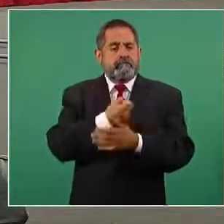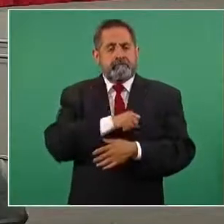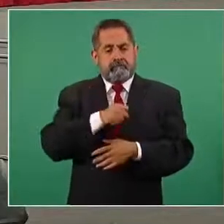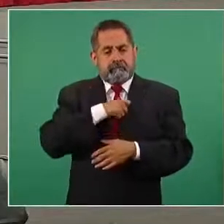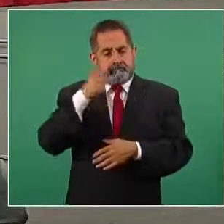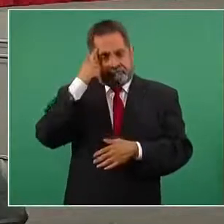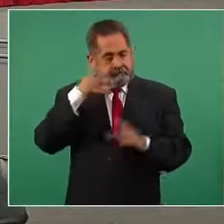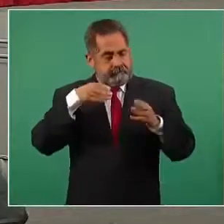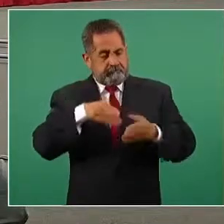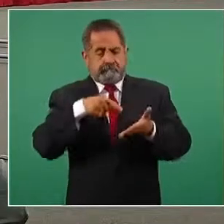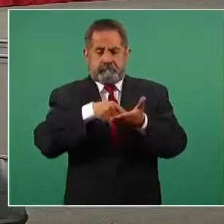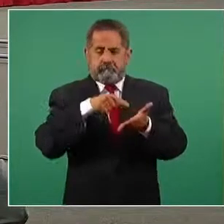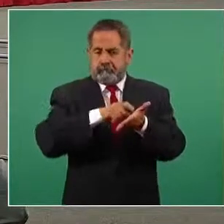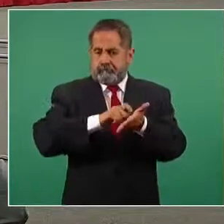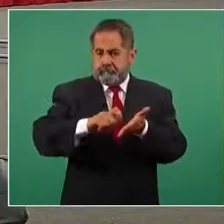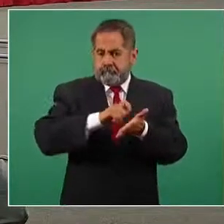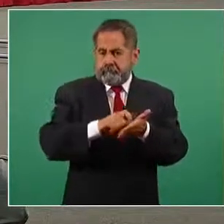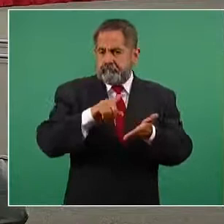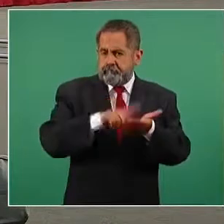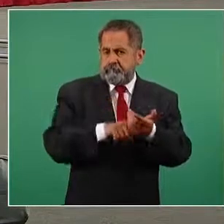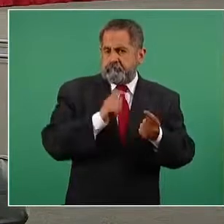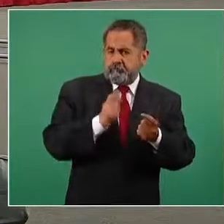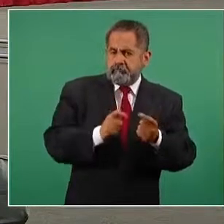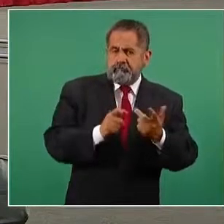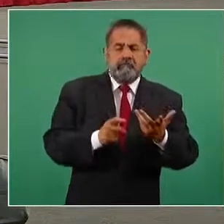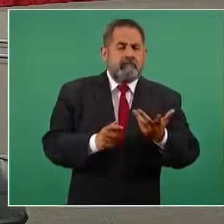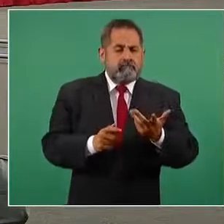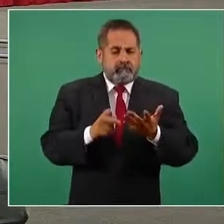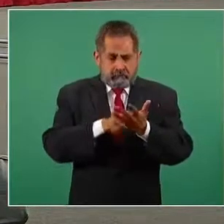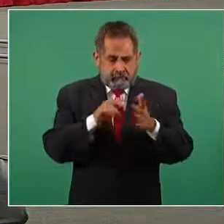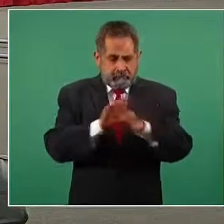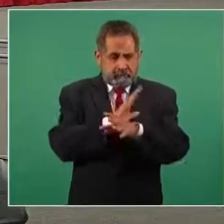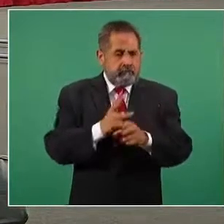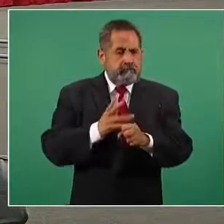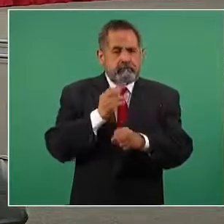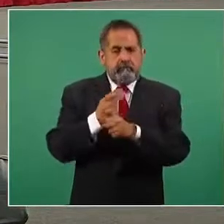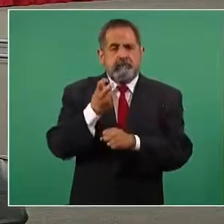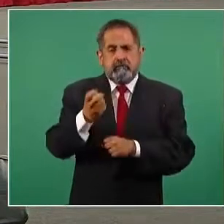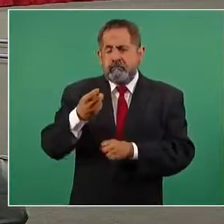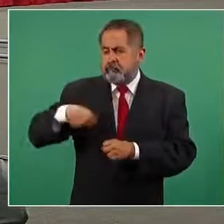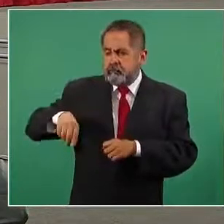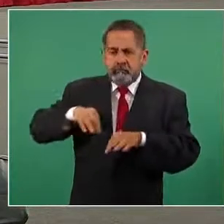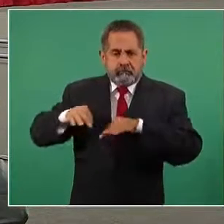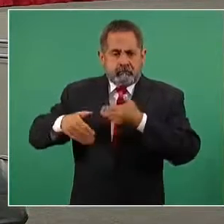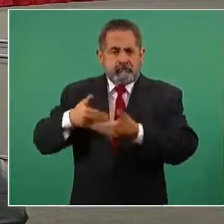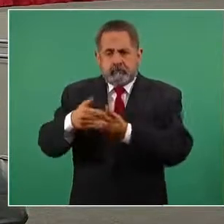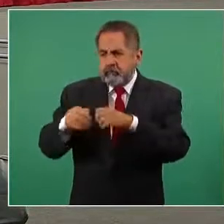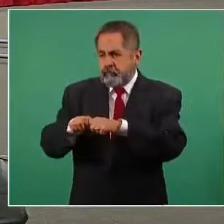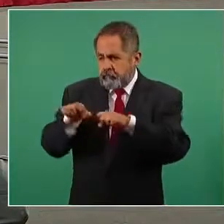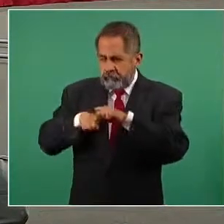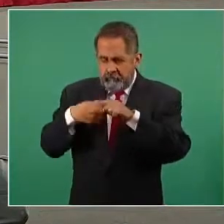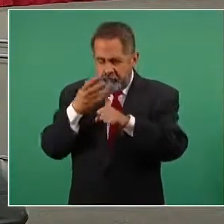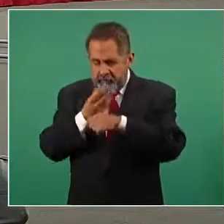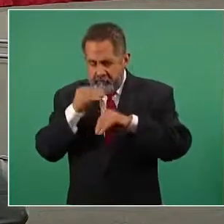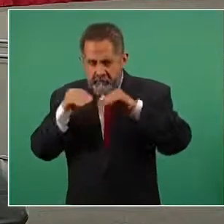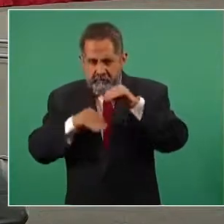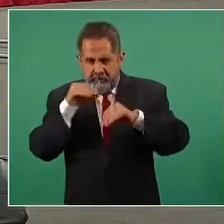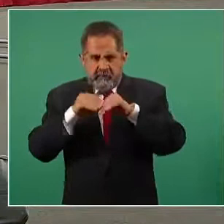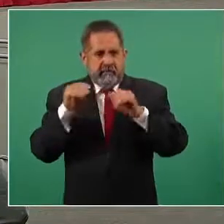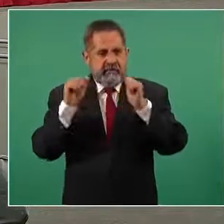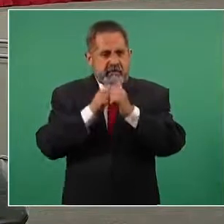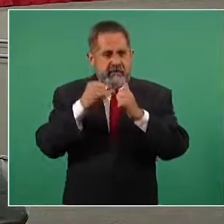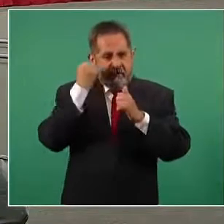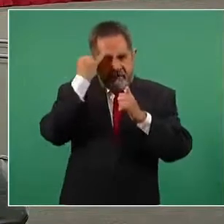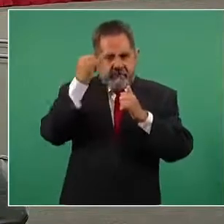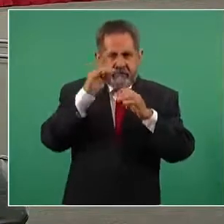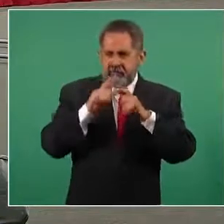sección correspondiente en la Ley General de Salud, es producto del trabajo que ha estado haciendo este equipo, y a través de modelos de